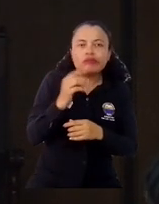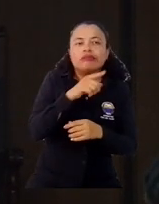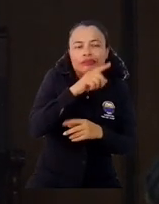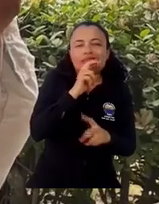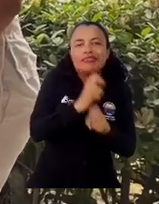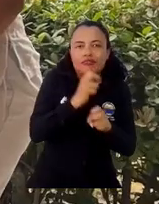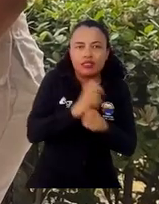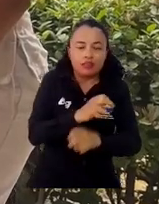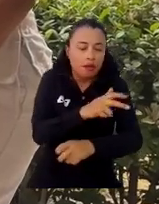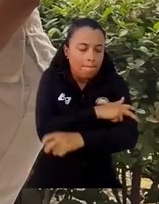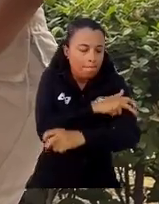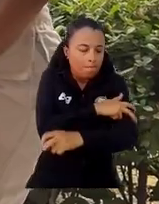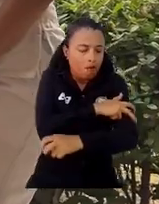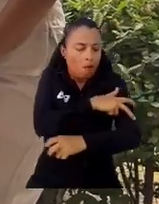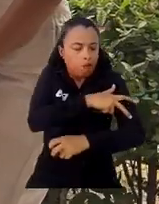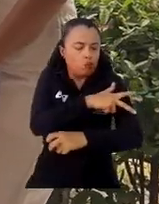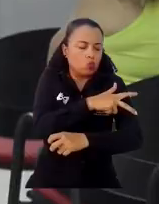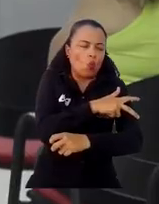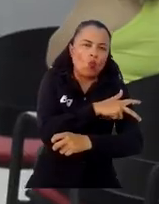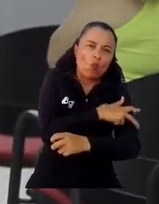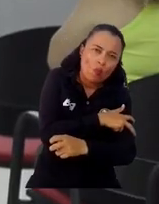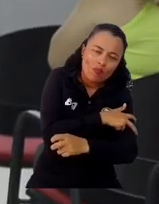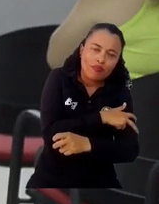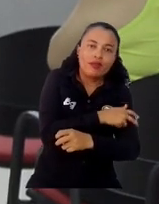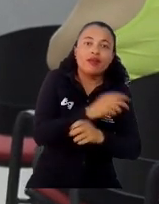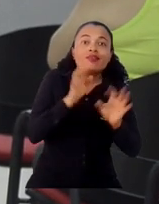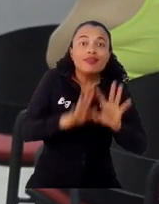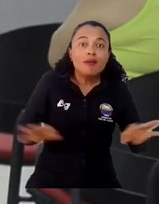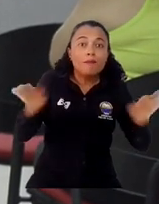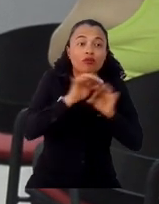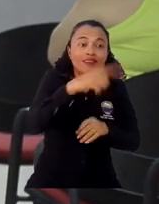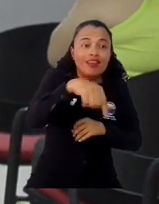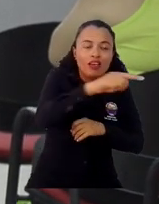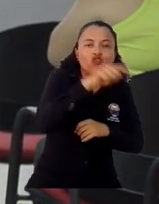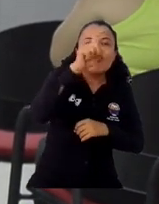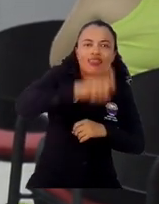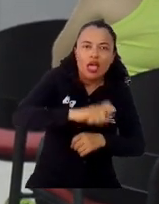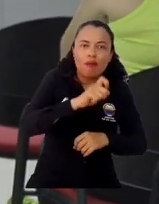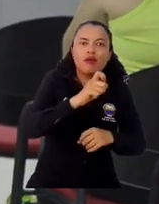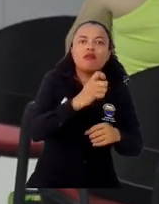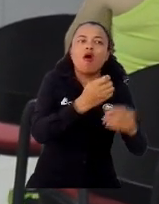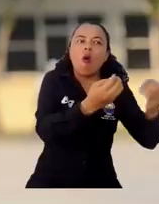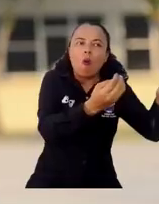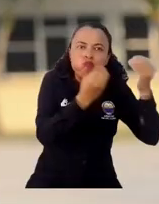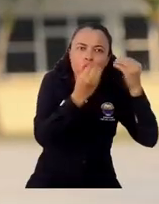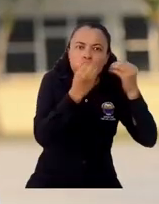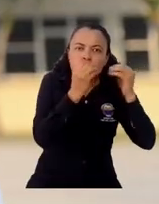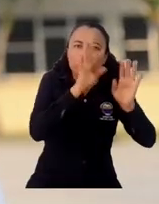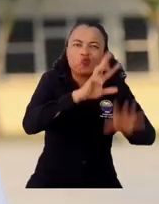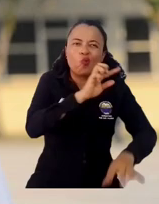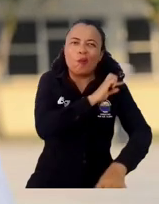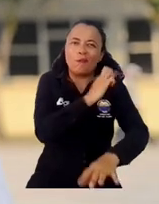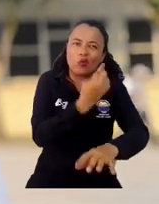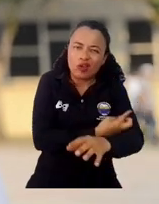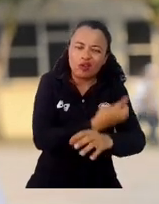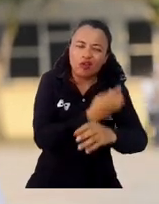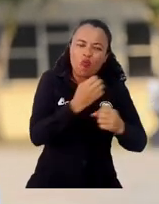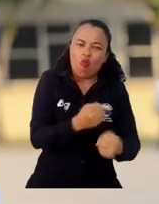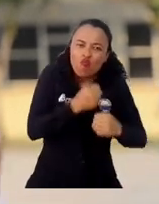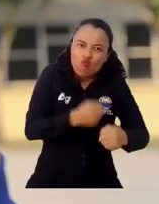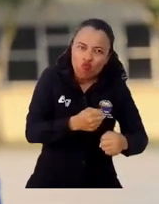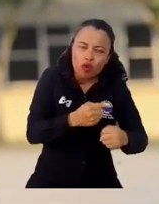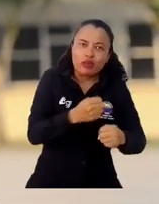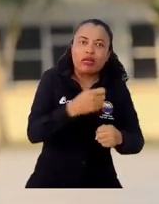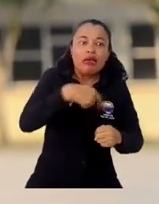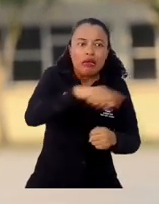lo más importante de hoy, haber concientizado a todas estas personas a que tienen que comer una proteína de alto valor